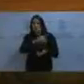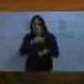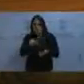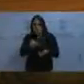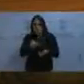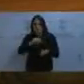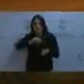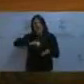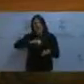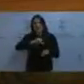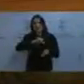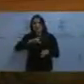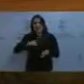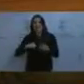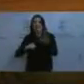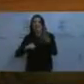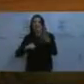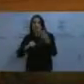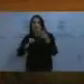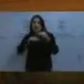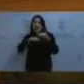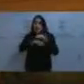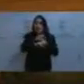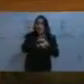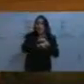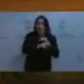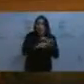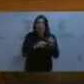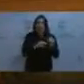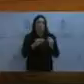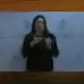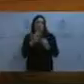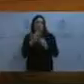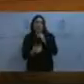privadas. ¿Por qué en resonancias o en abortos sí y en una hernia